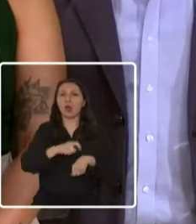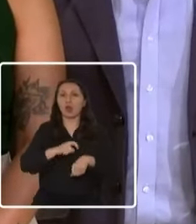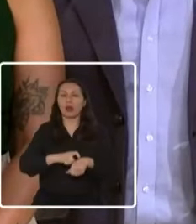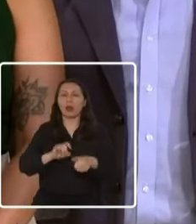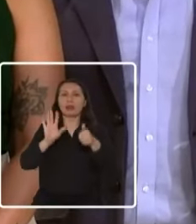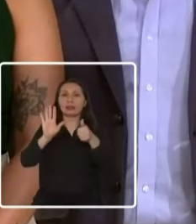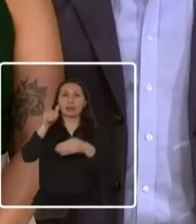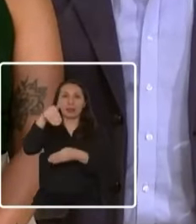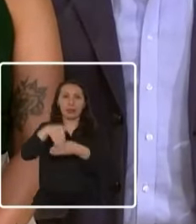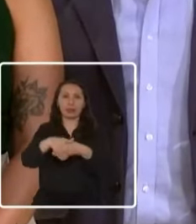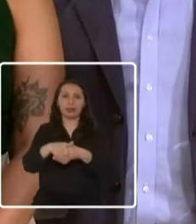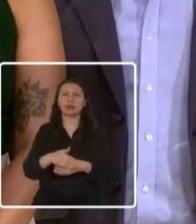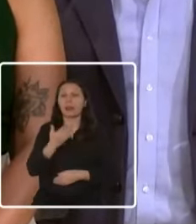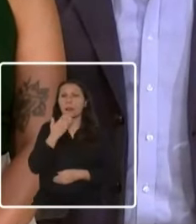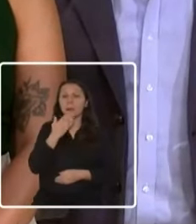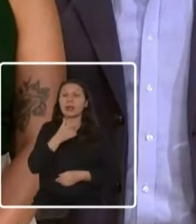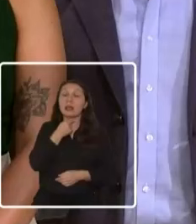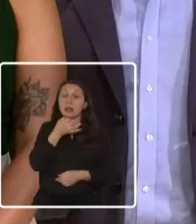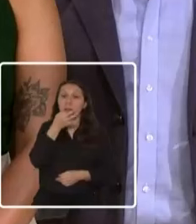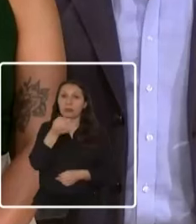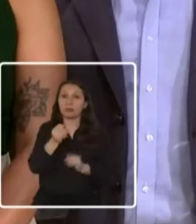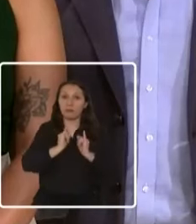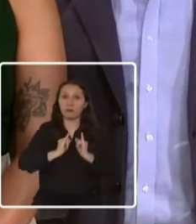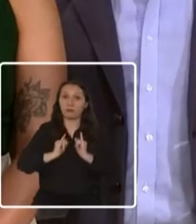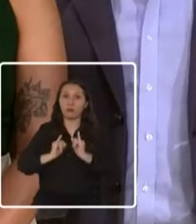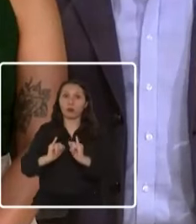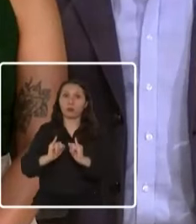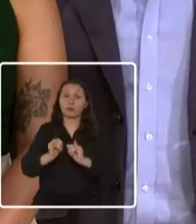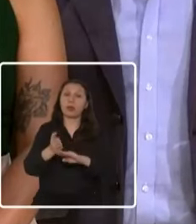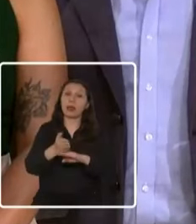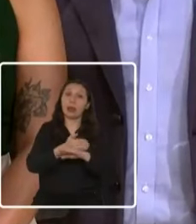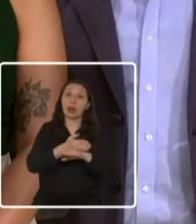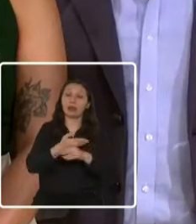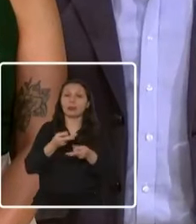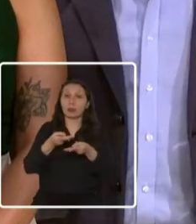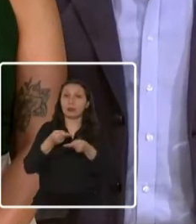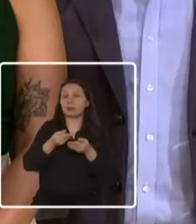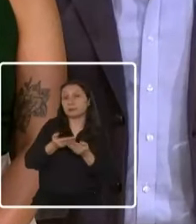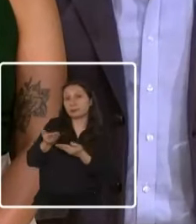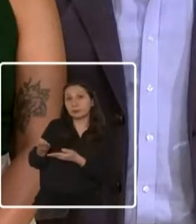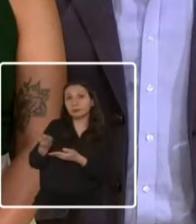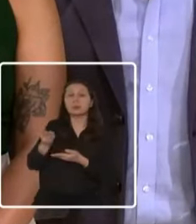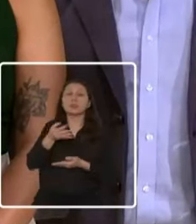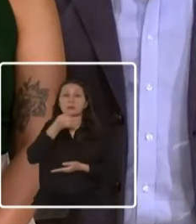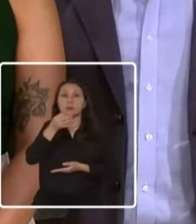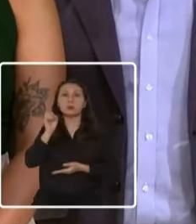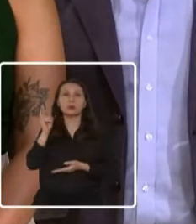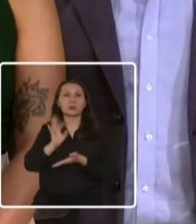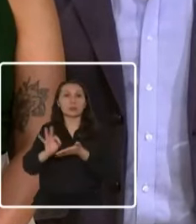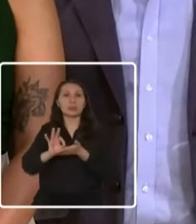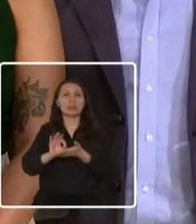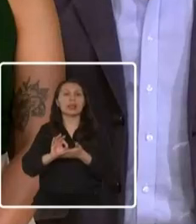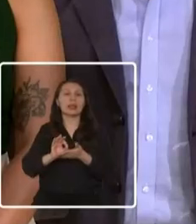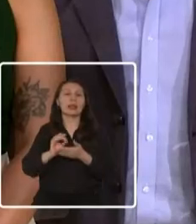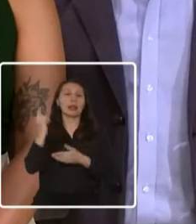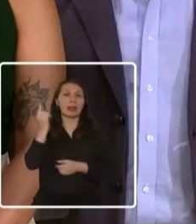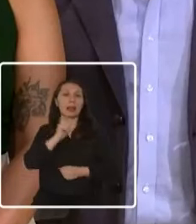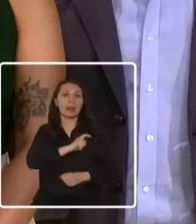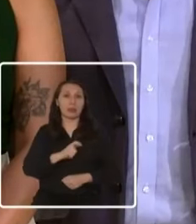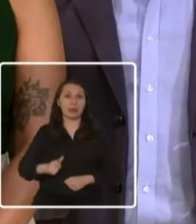las 18 horas. Quiero decir también, informar, antes de dar la palabra a la subsecretaria de la Secretaría General de